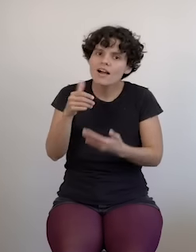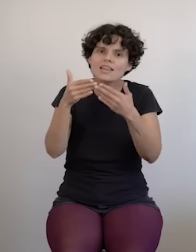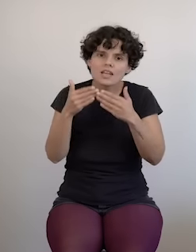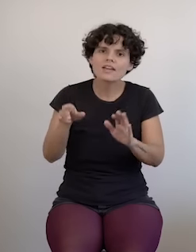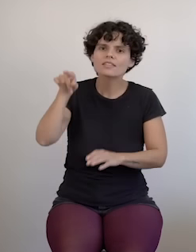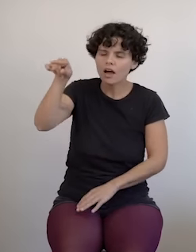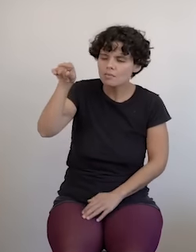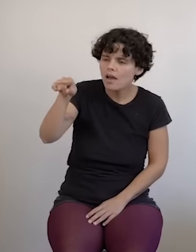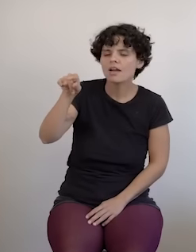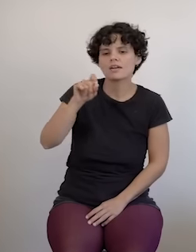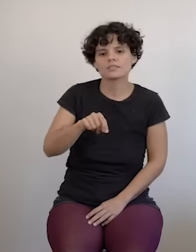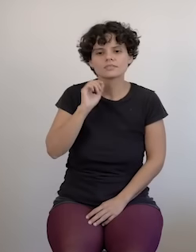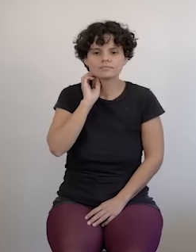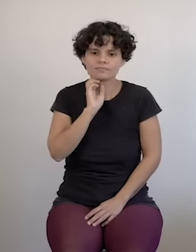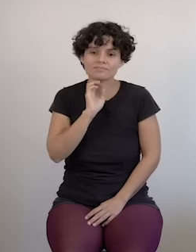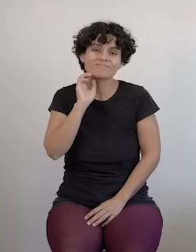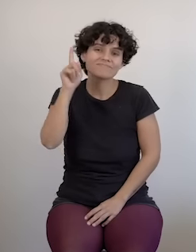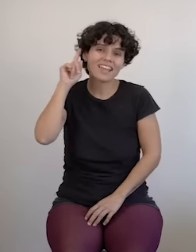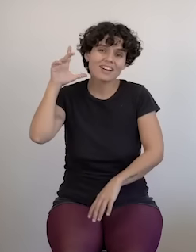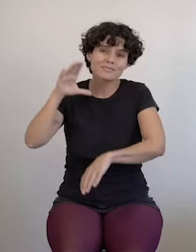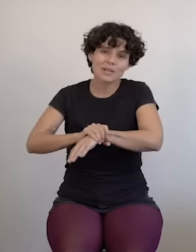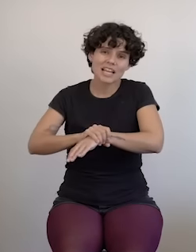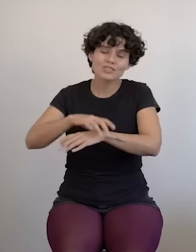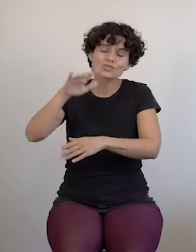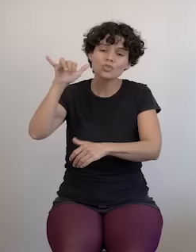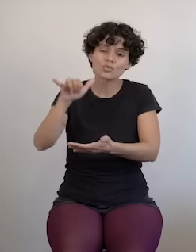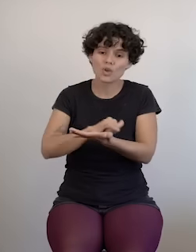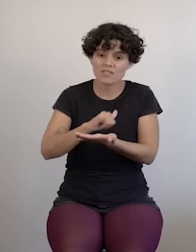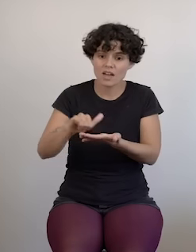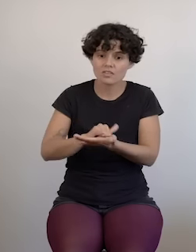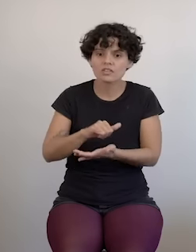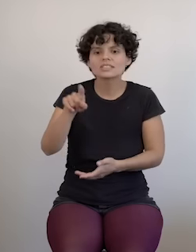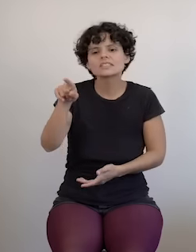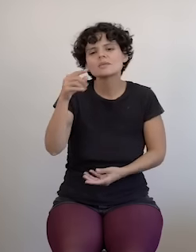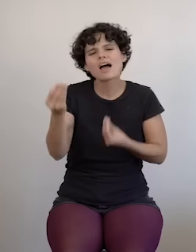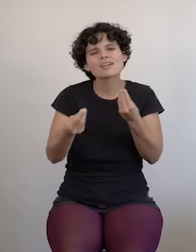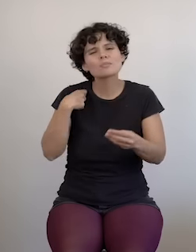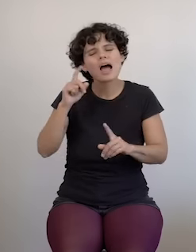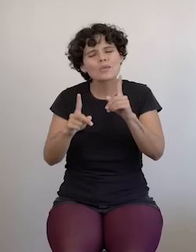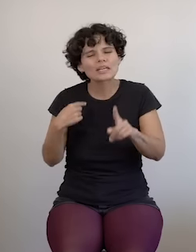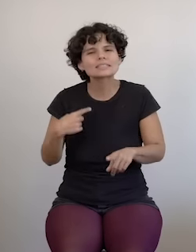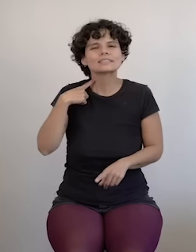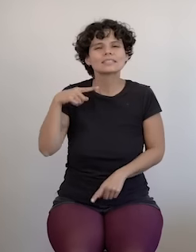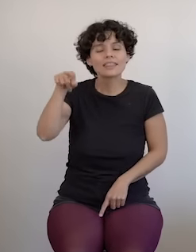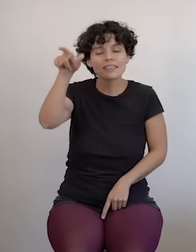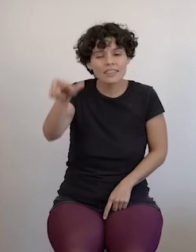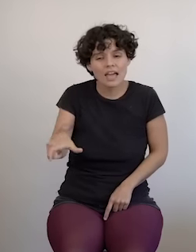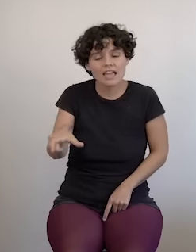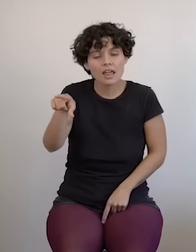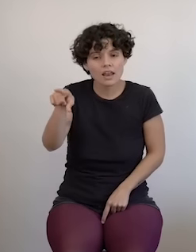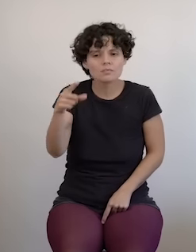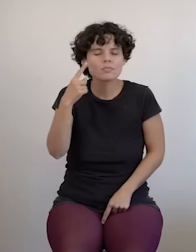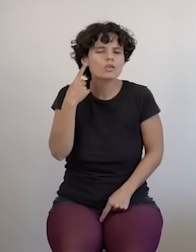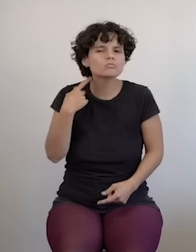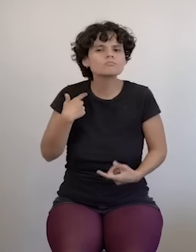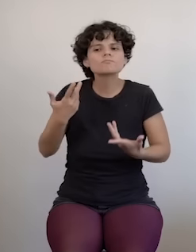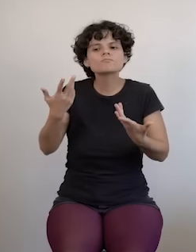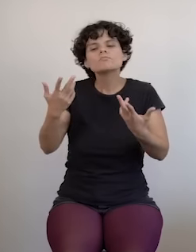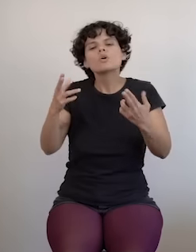para él y está preso en Nueva York. Sí, o sea, hizo tu videoclip y... Le pasaron sus sucesos, pero uno le desea